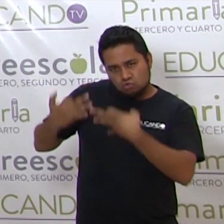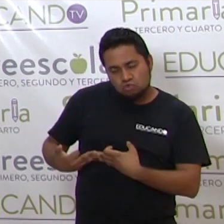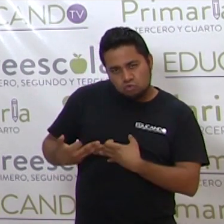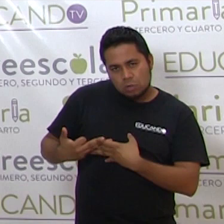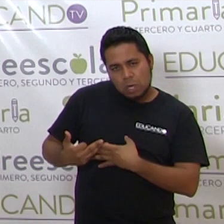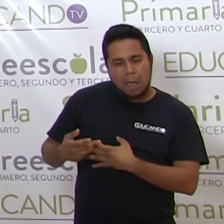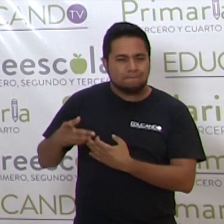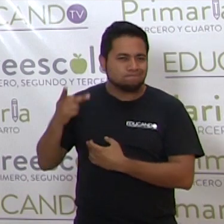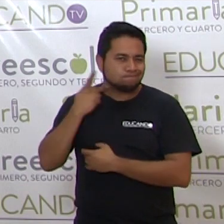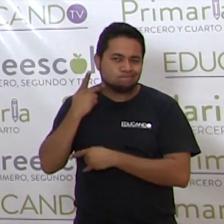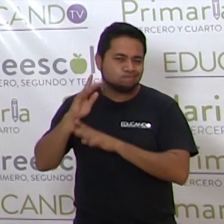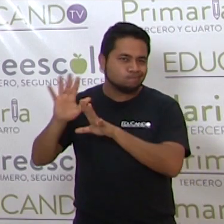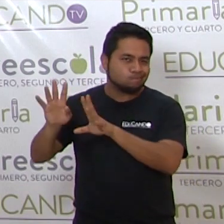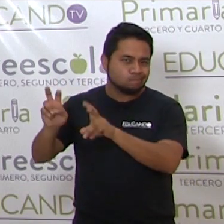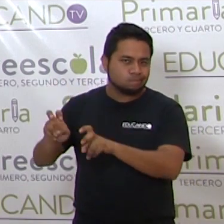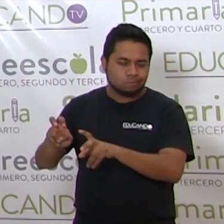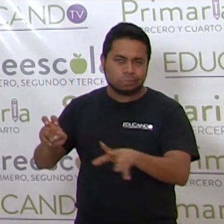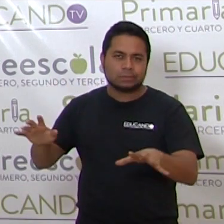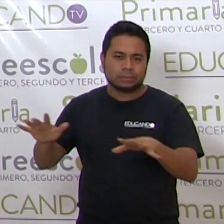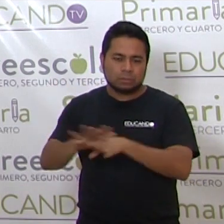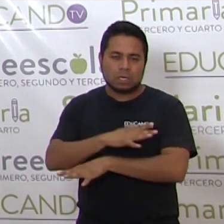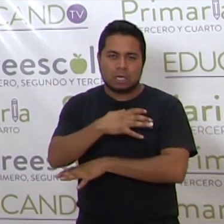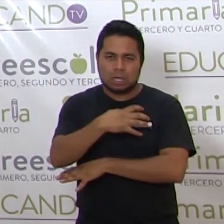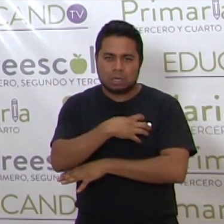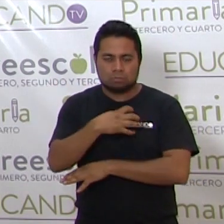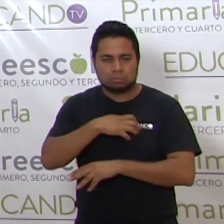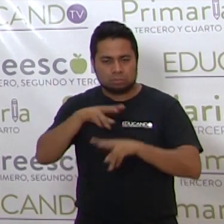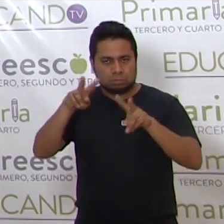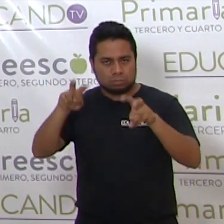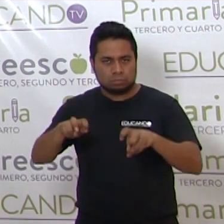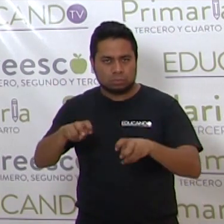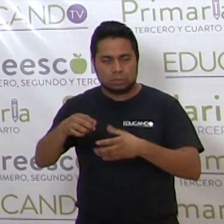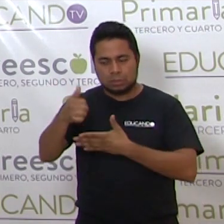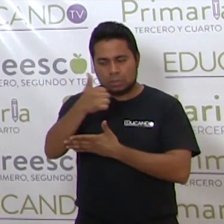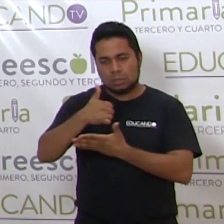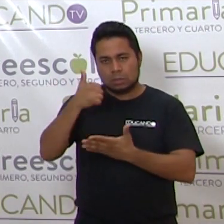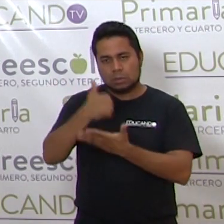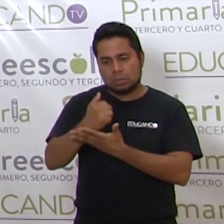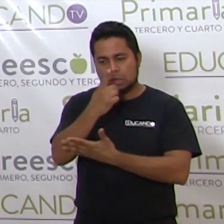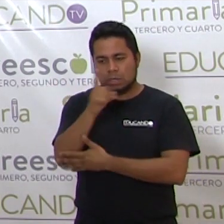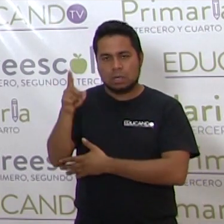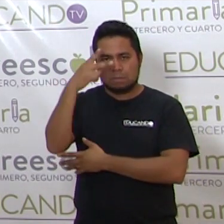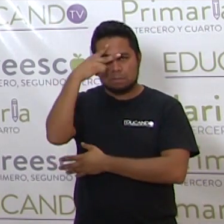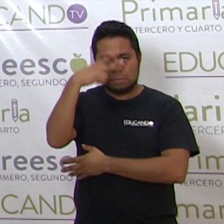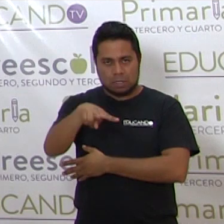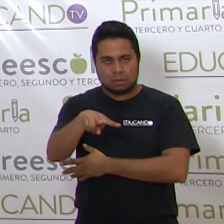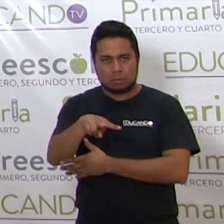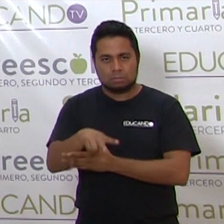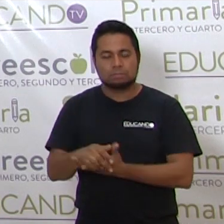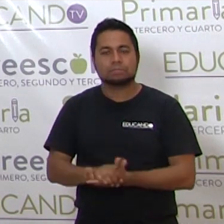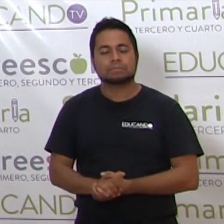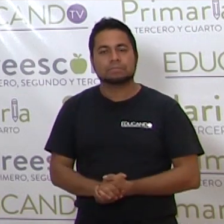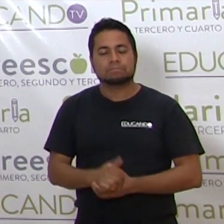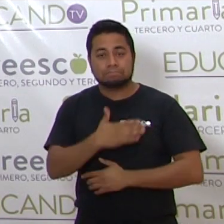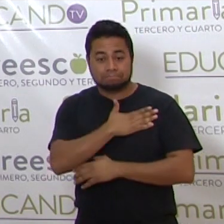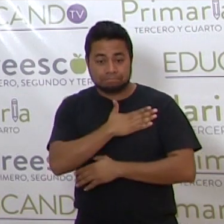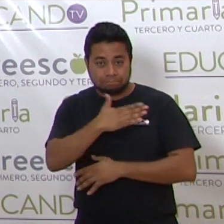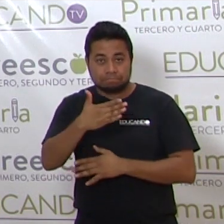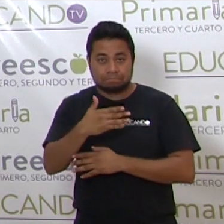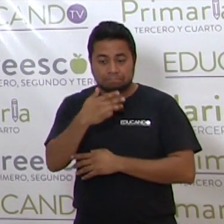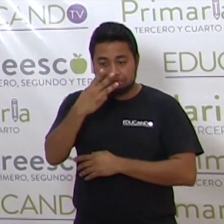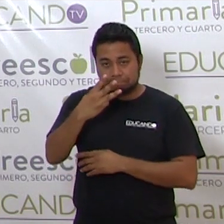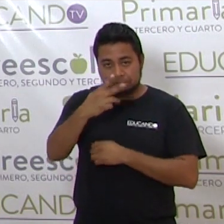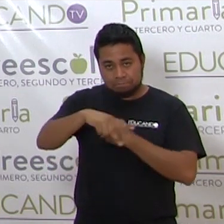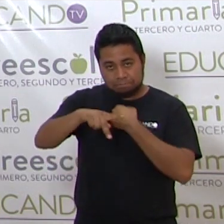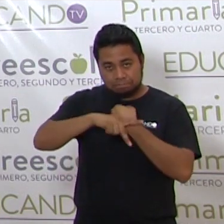jurídicamente la capital se llama ciudad de mexico y bueno pues en estos tres países